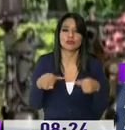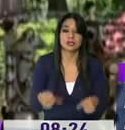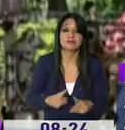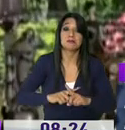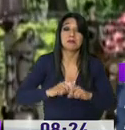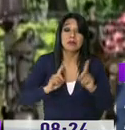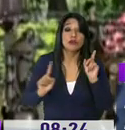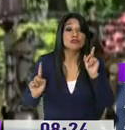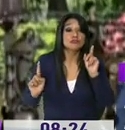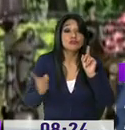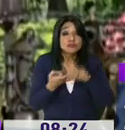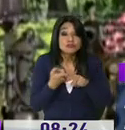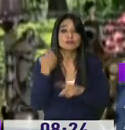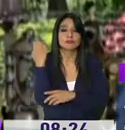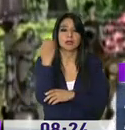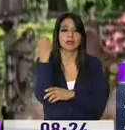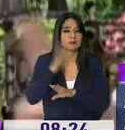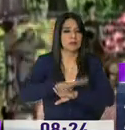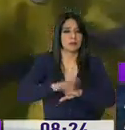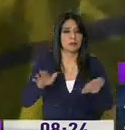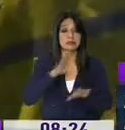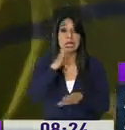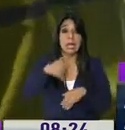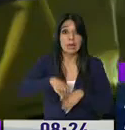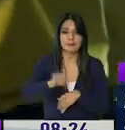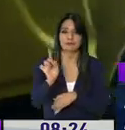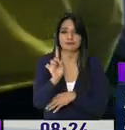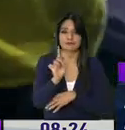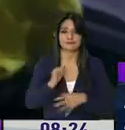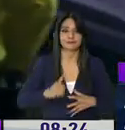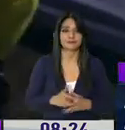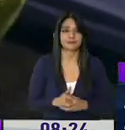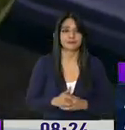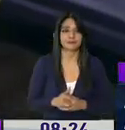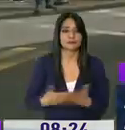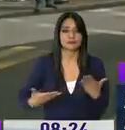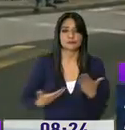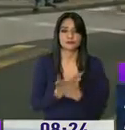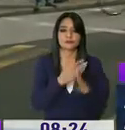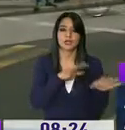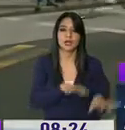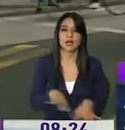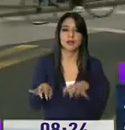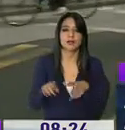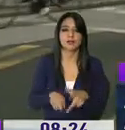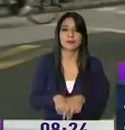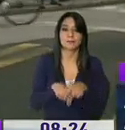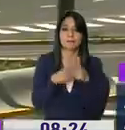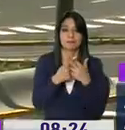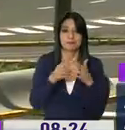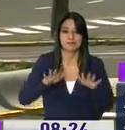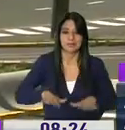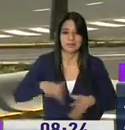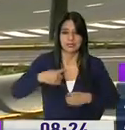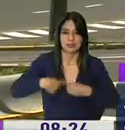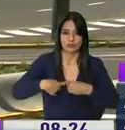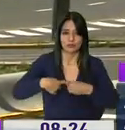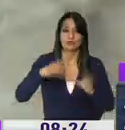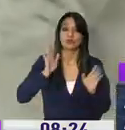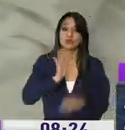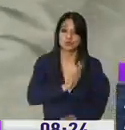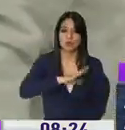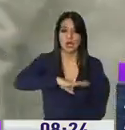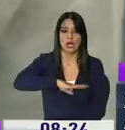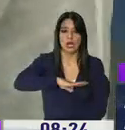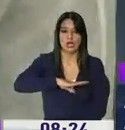que dure la emergencia. No es para siempre. Con respecto a la nueva normalidad que empezará la ciudad, el alcalde de Quito insistió en